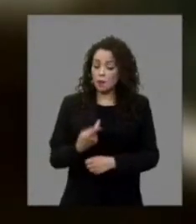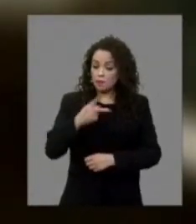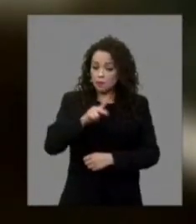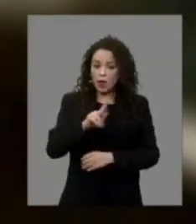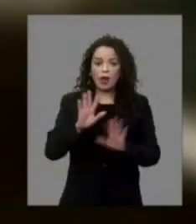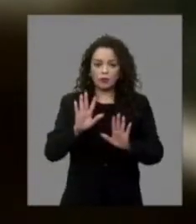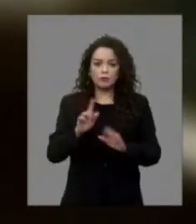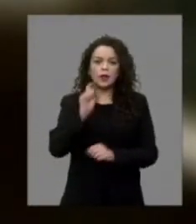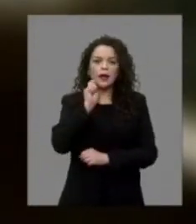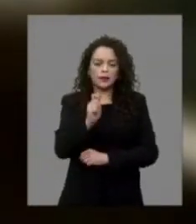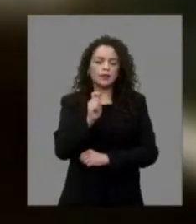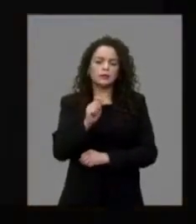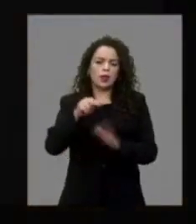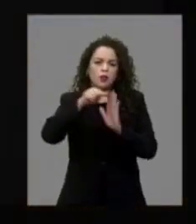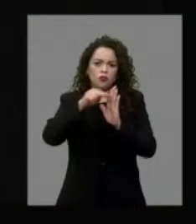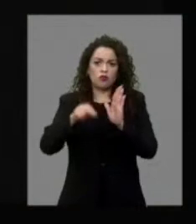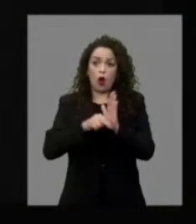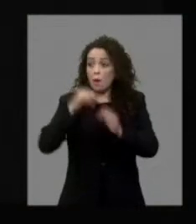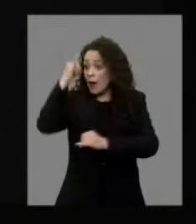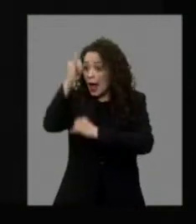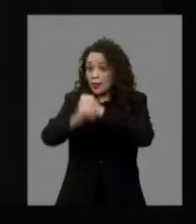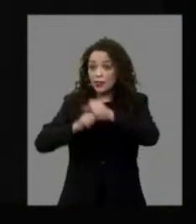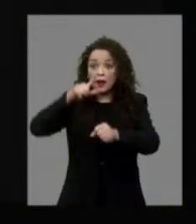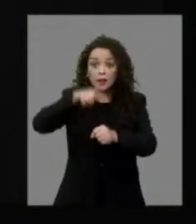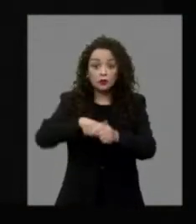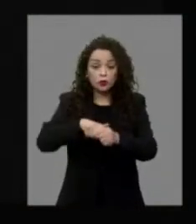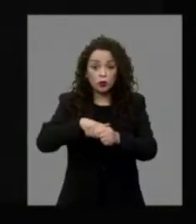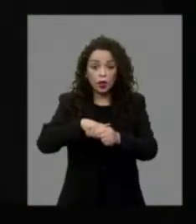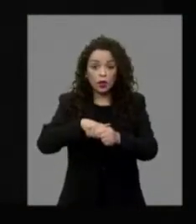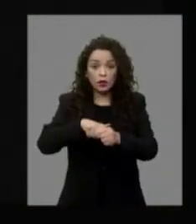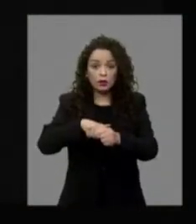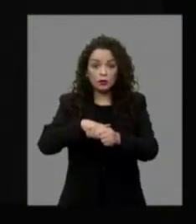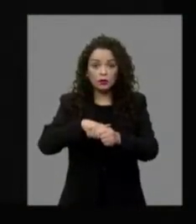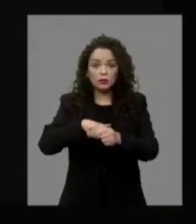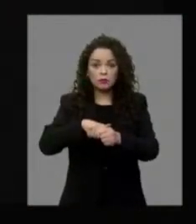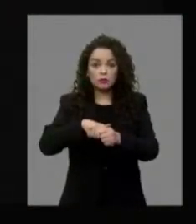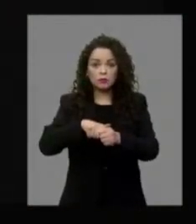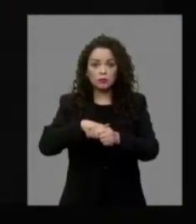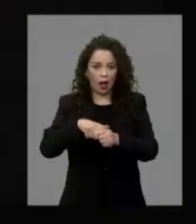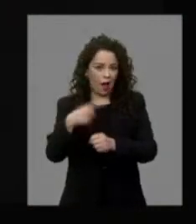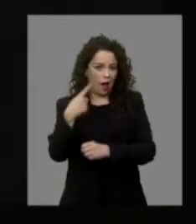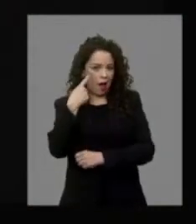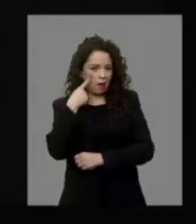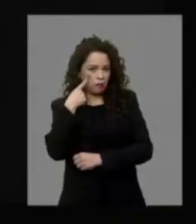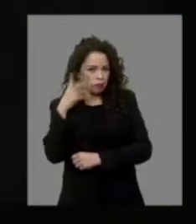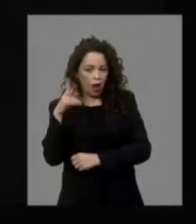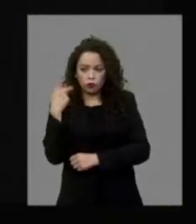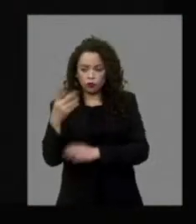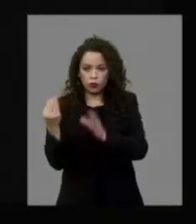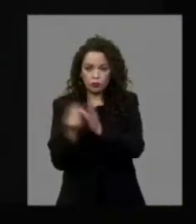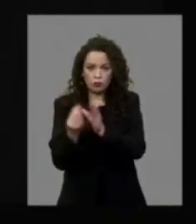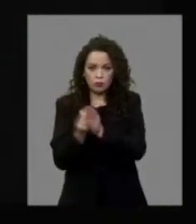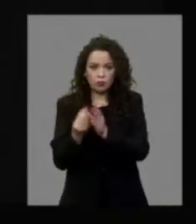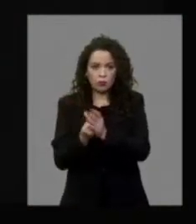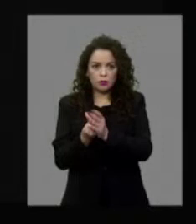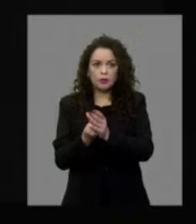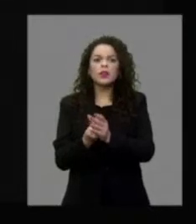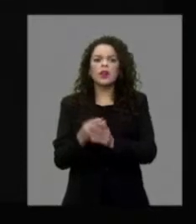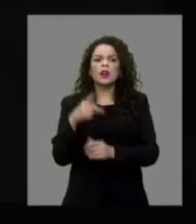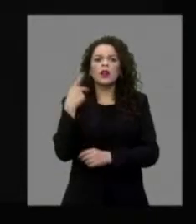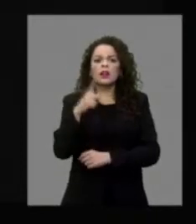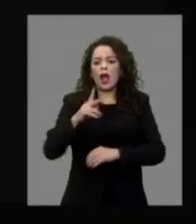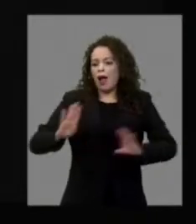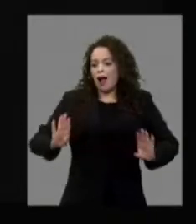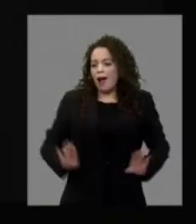fuente internacional, su naturaleza es no tomar en consideración cuestiones particulares